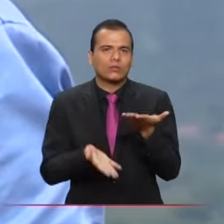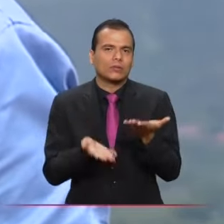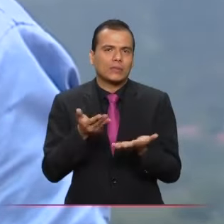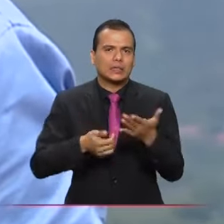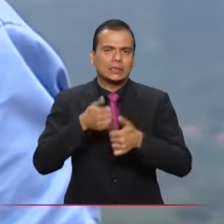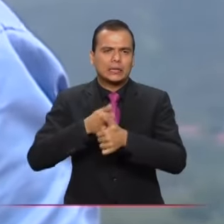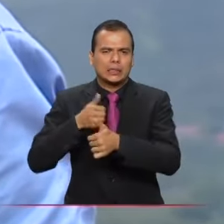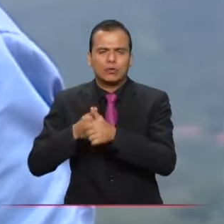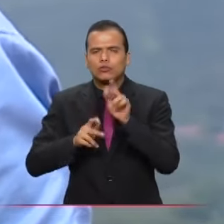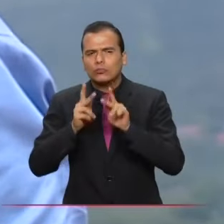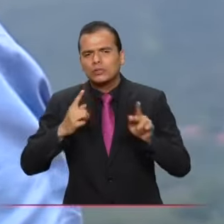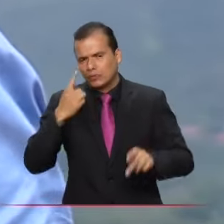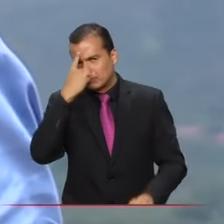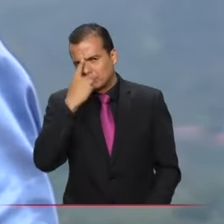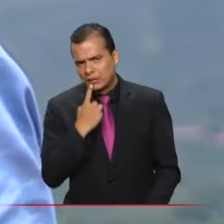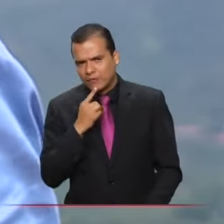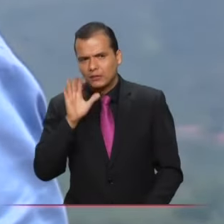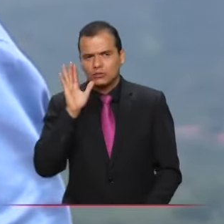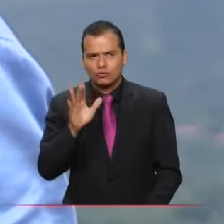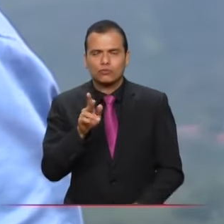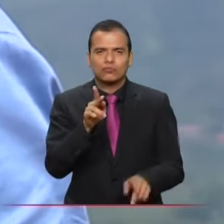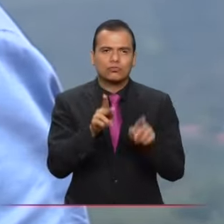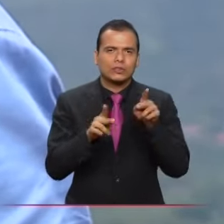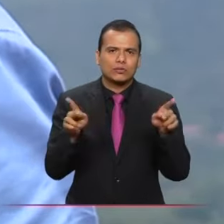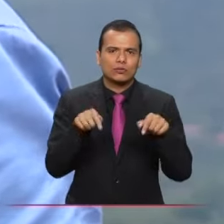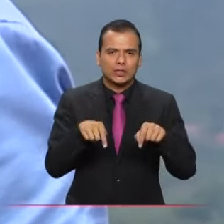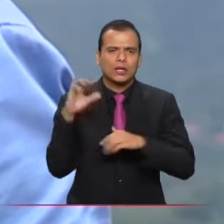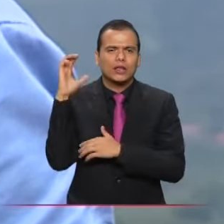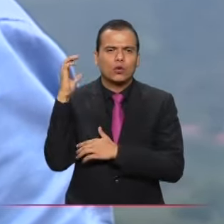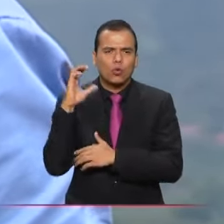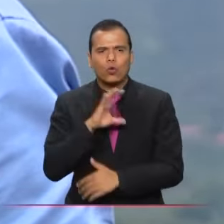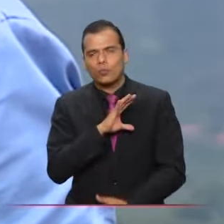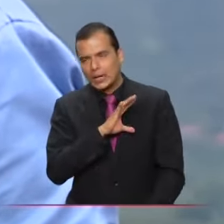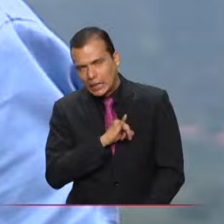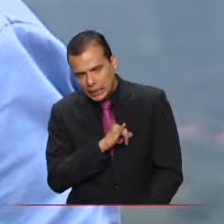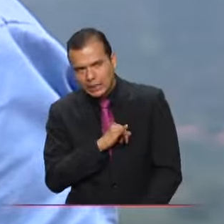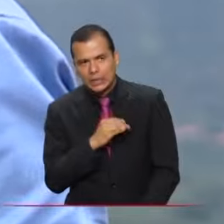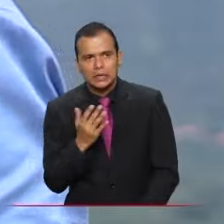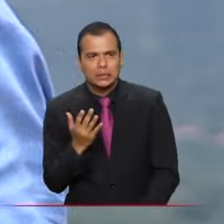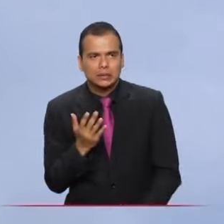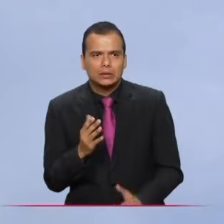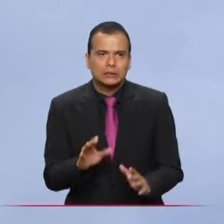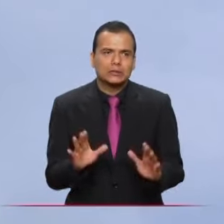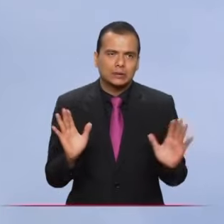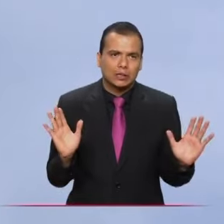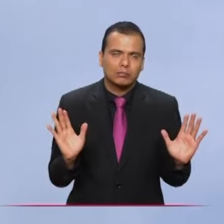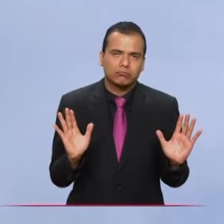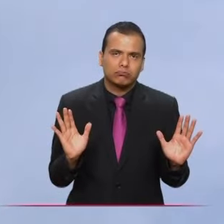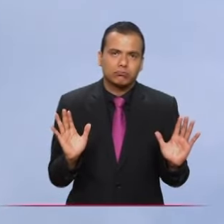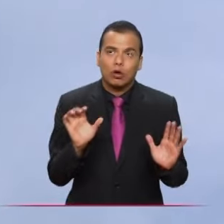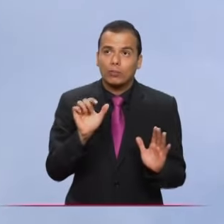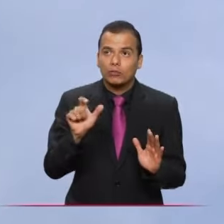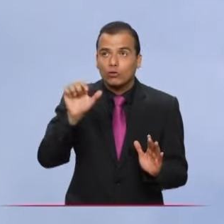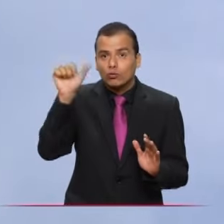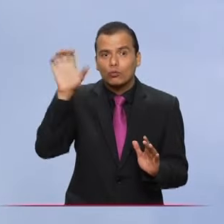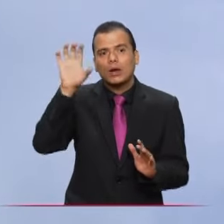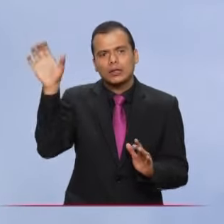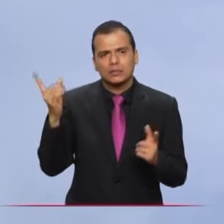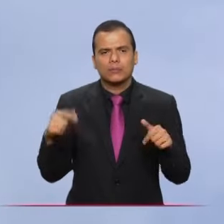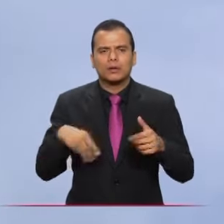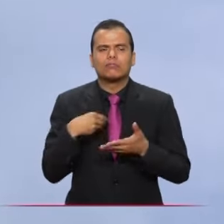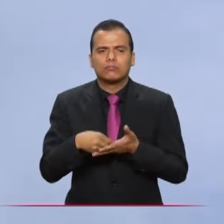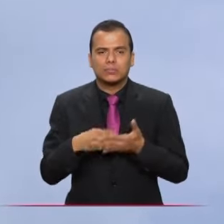diferenciados, unos precios diferenciados entre personas nacionales que pagarían un precio muy mínimo y los extranjeros. Las opiniones ante